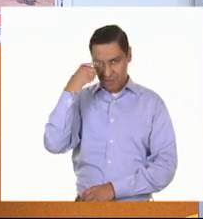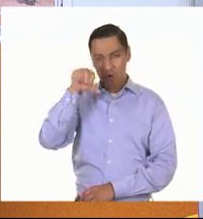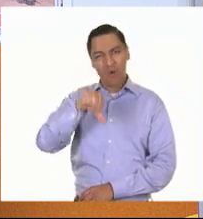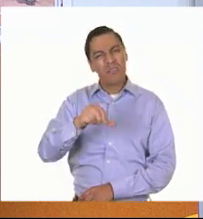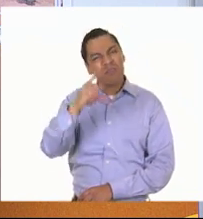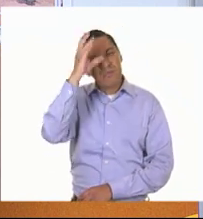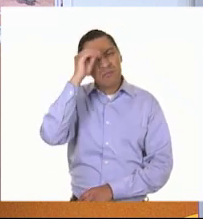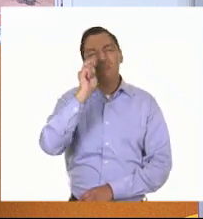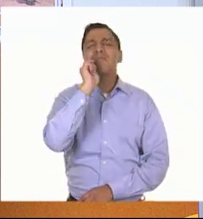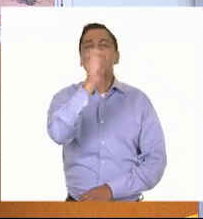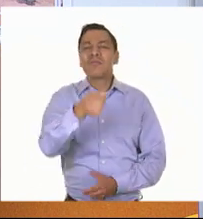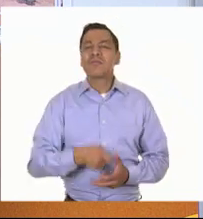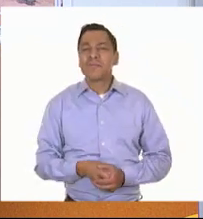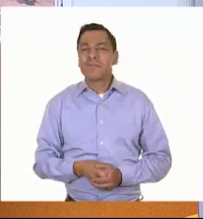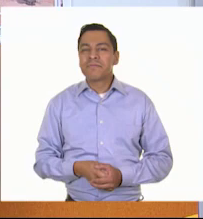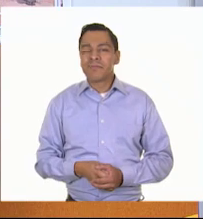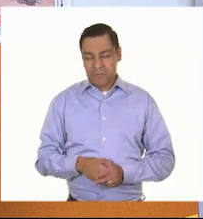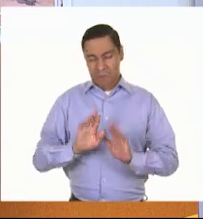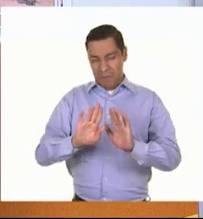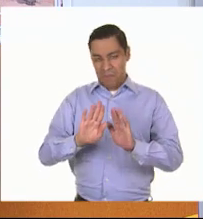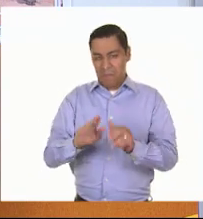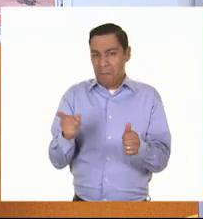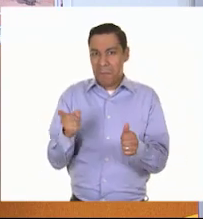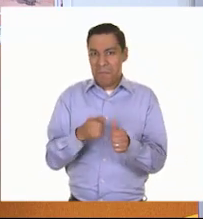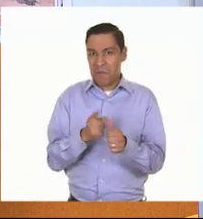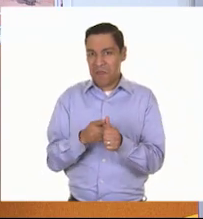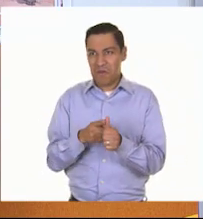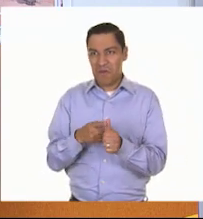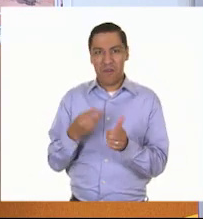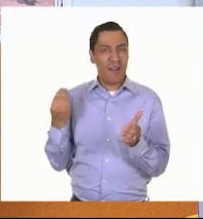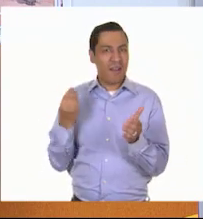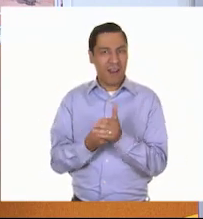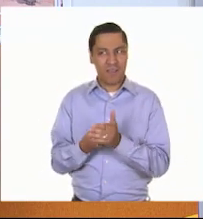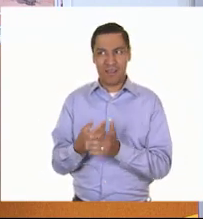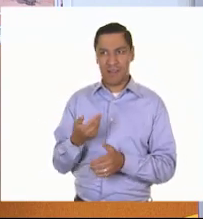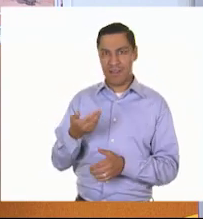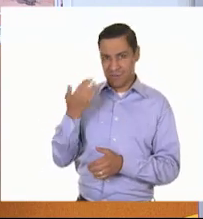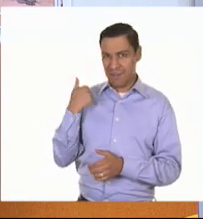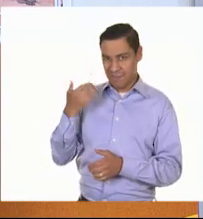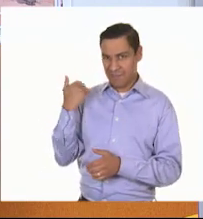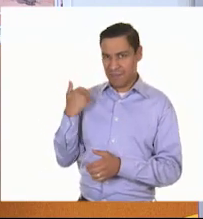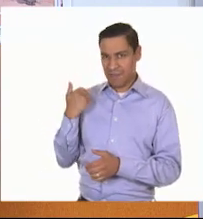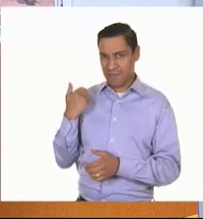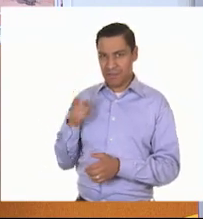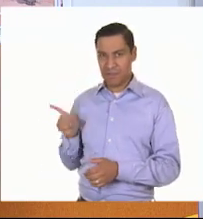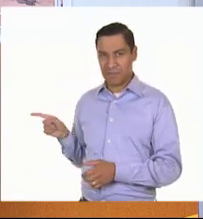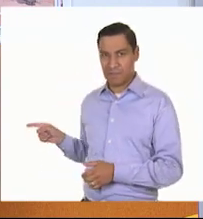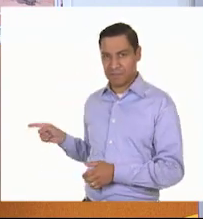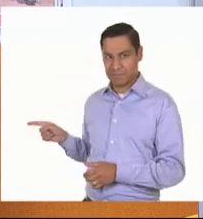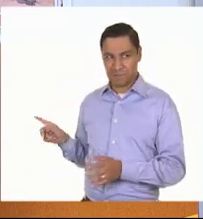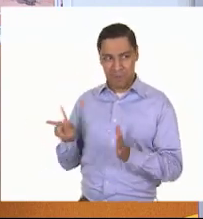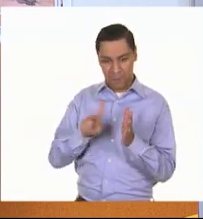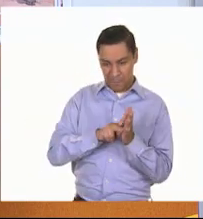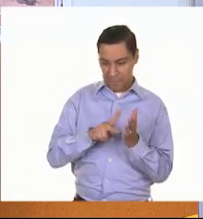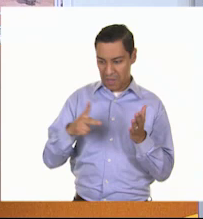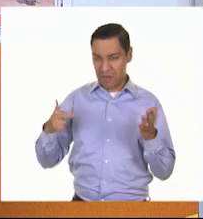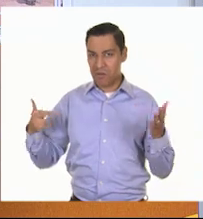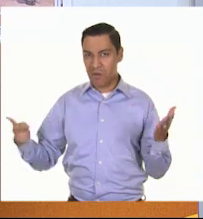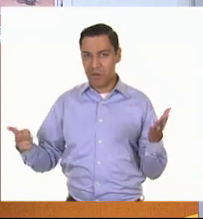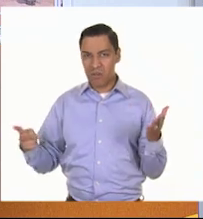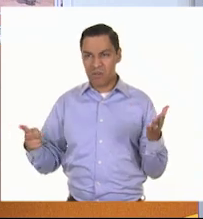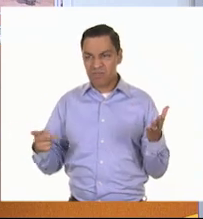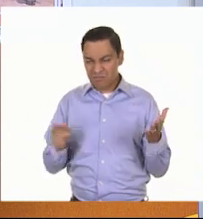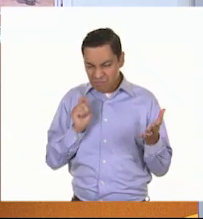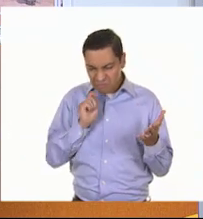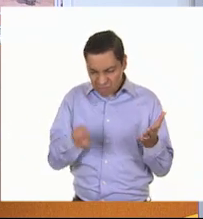hoy que hicimos la clase pasada. Ajá. Conocimos el tipo de contenido que tienen los periódicos. También aprendimos